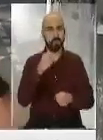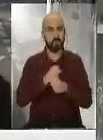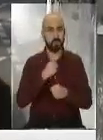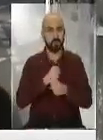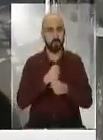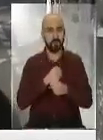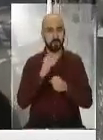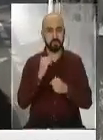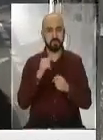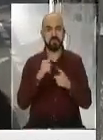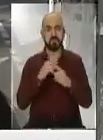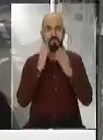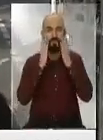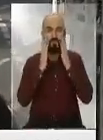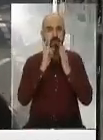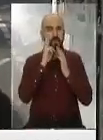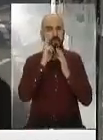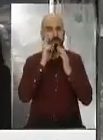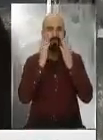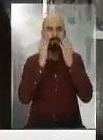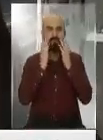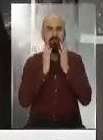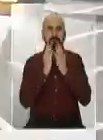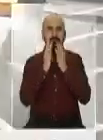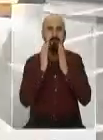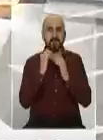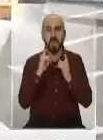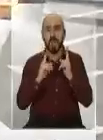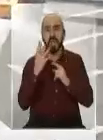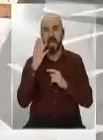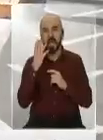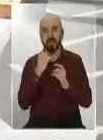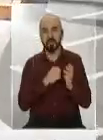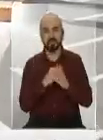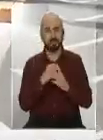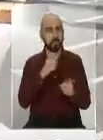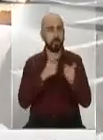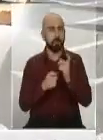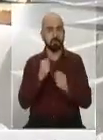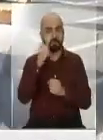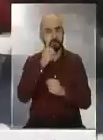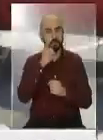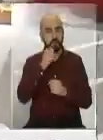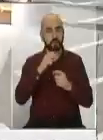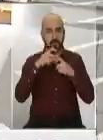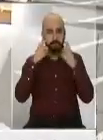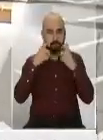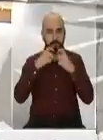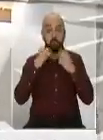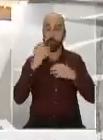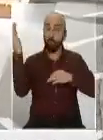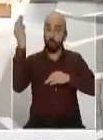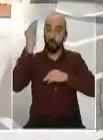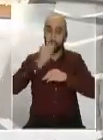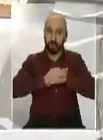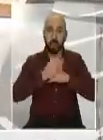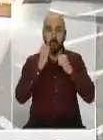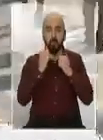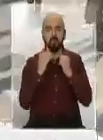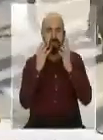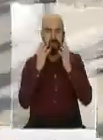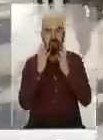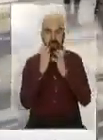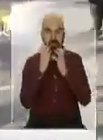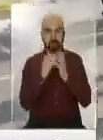tienen como rosácea en la piel o tienen algún tipo de alergia. Las personas que lo usan todo el día puede causar irritación en la